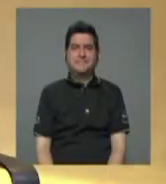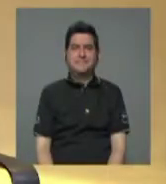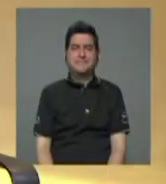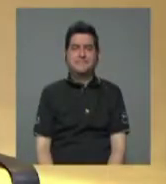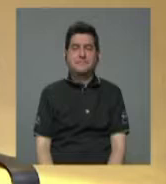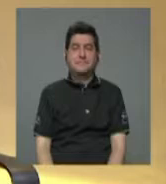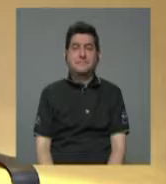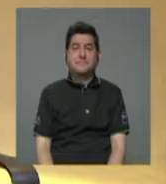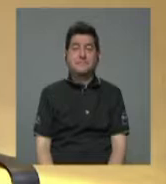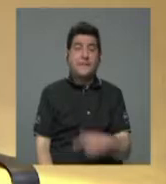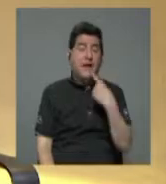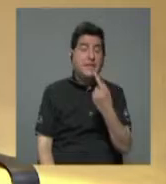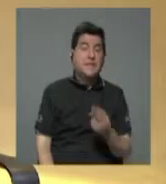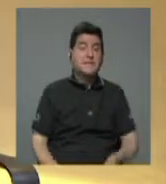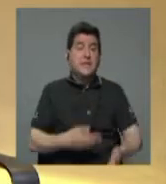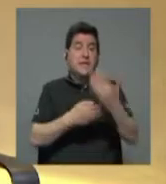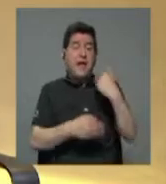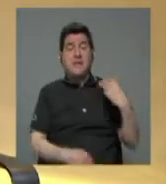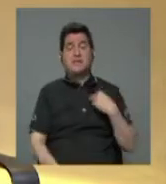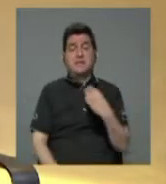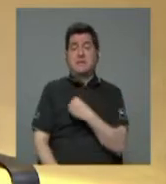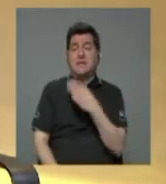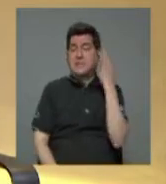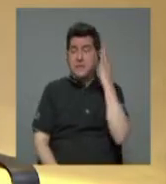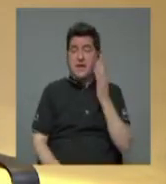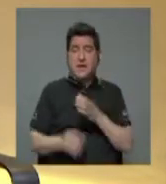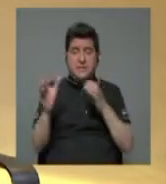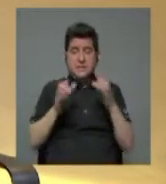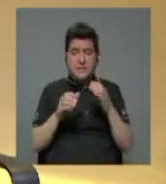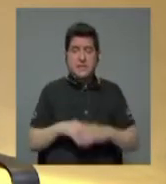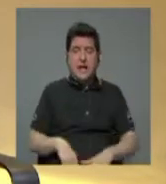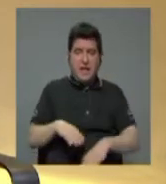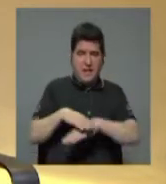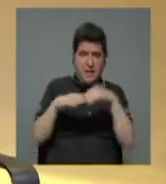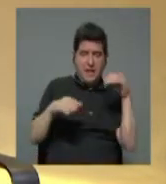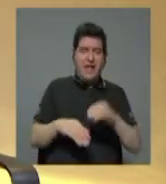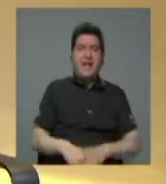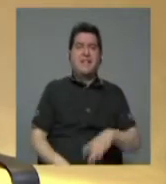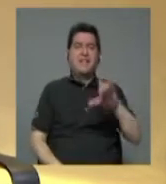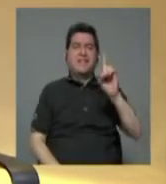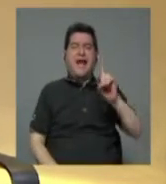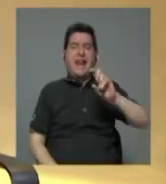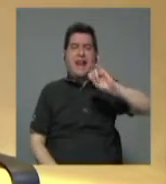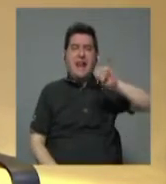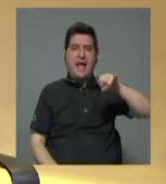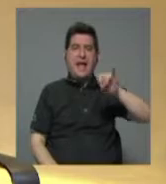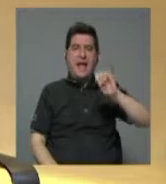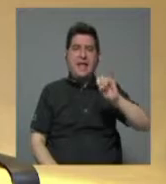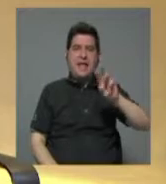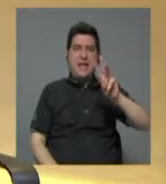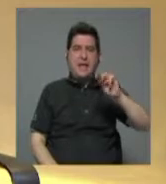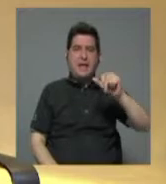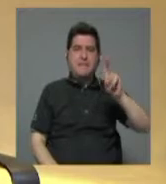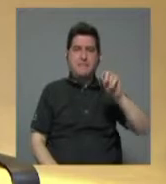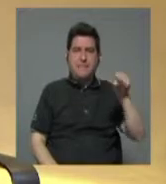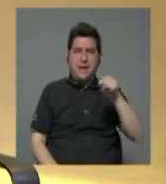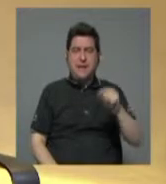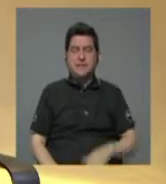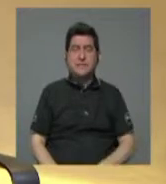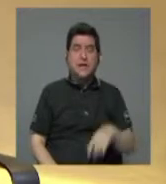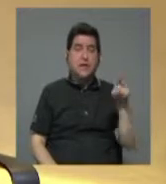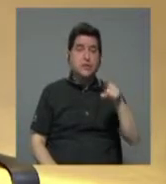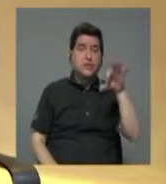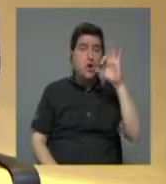Decía la entonces ministra de Comercio Exterior, Diala Jiménez, que además las zonas